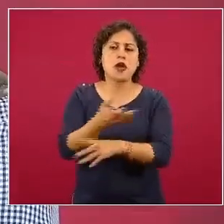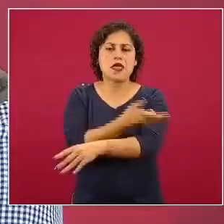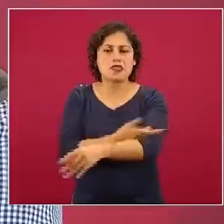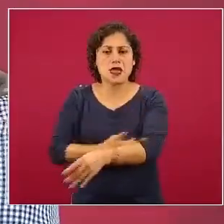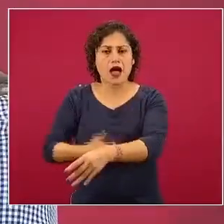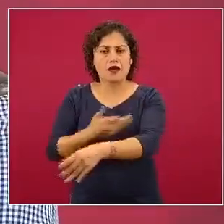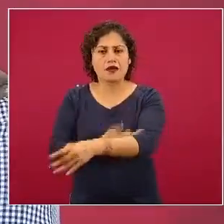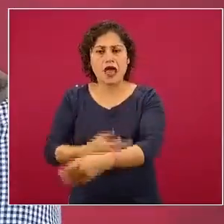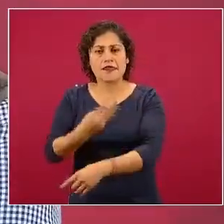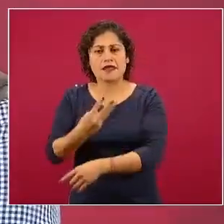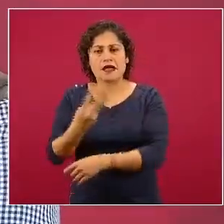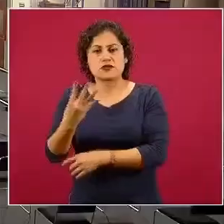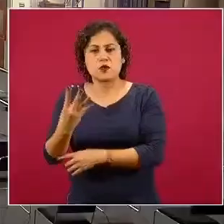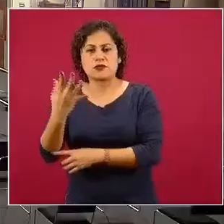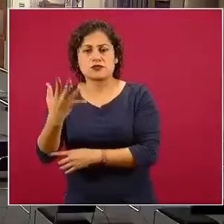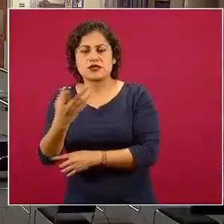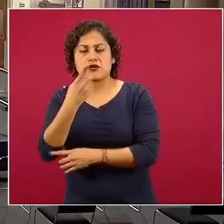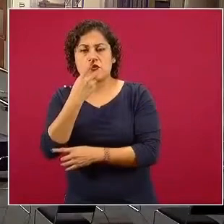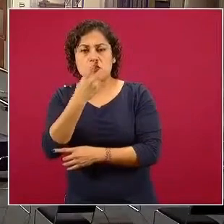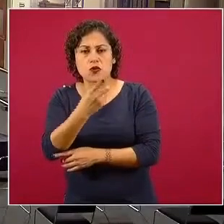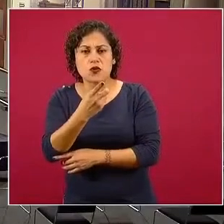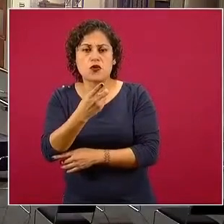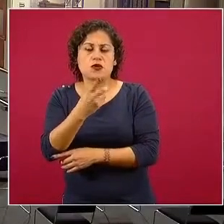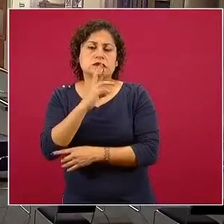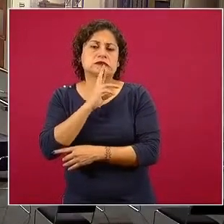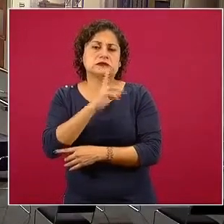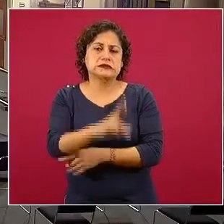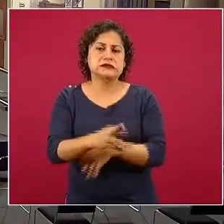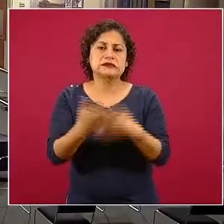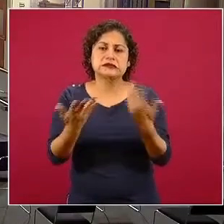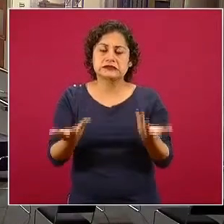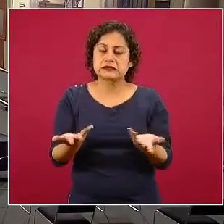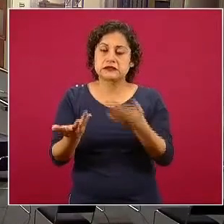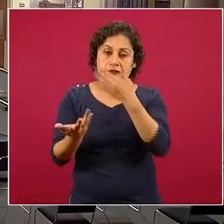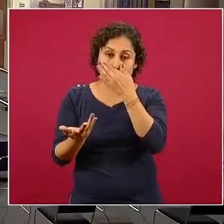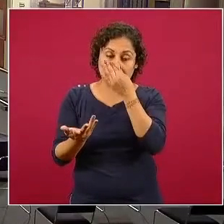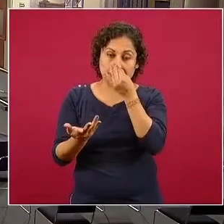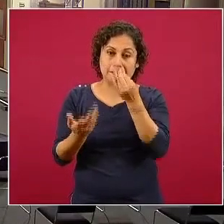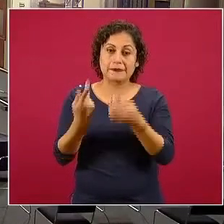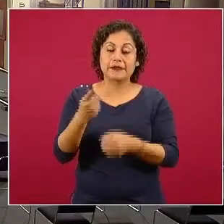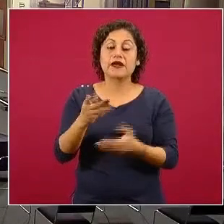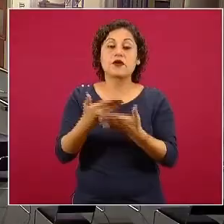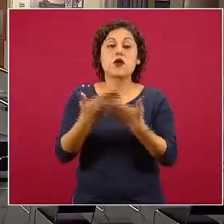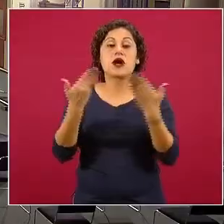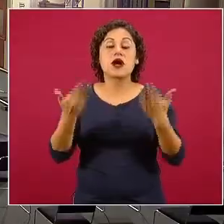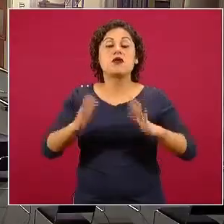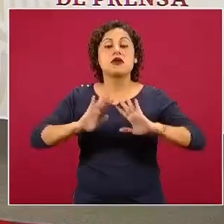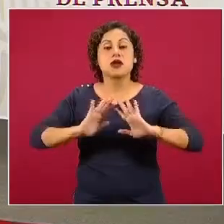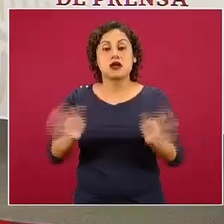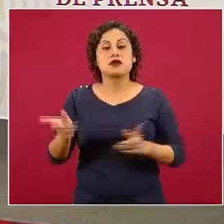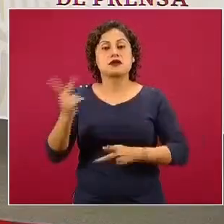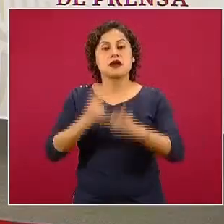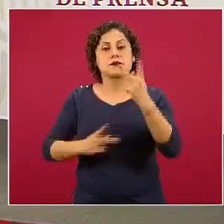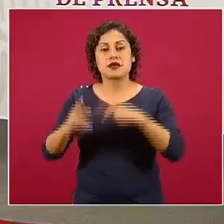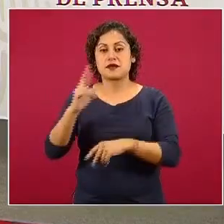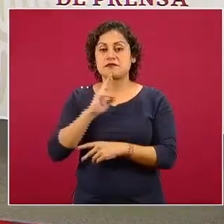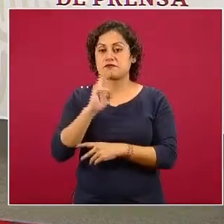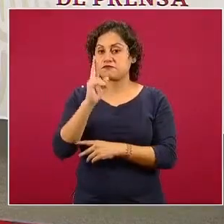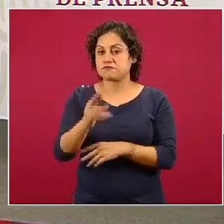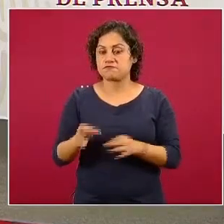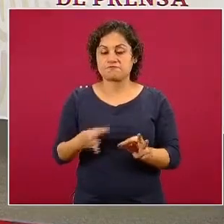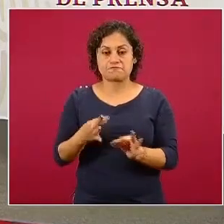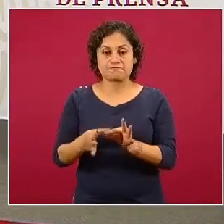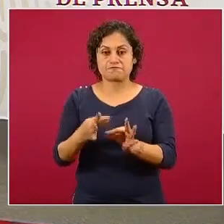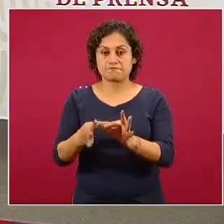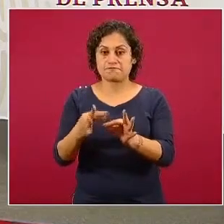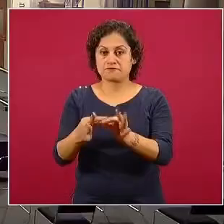3, 4, 5 días, pues ahora con la disminución de esta cantidad podrán dar resultados mucho más oportunos, ¿no? Se